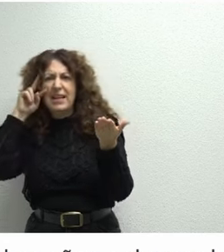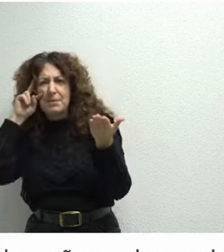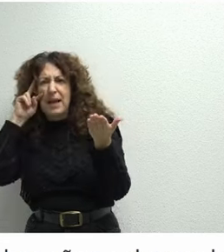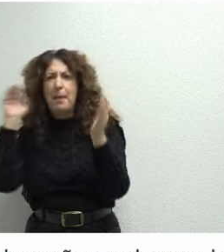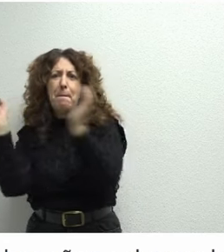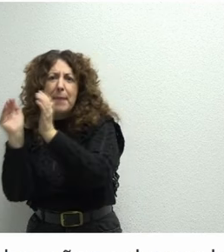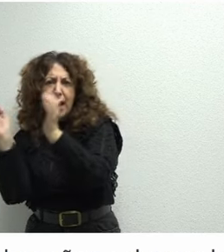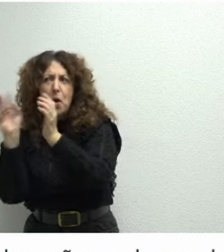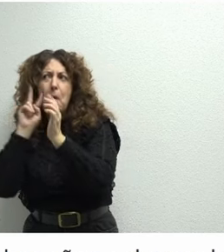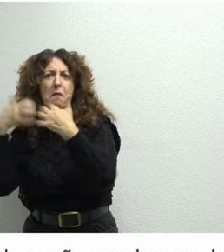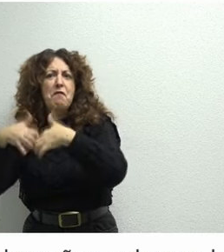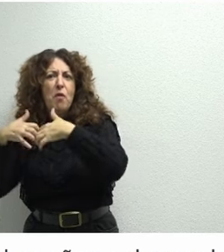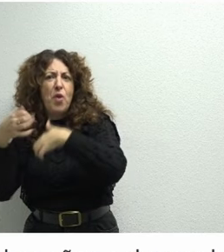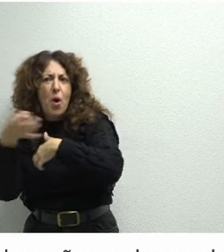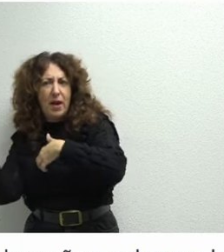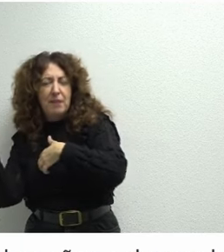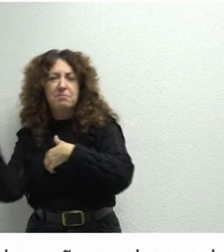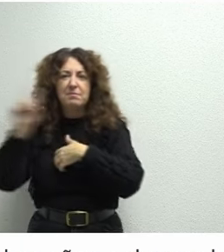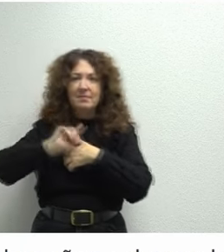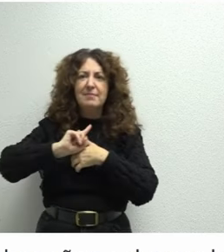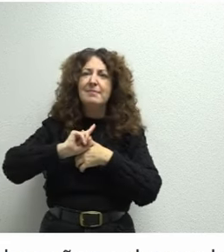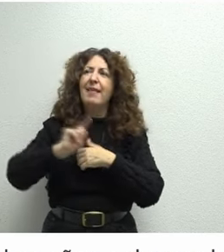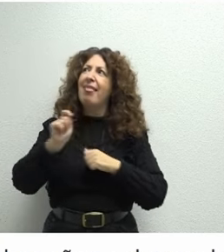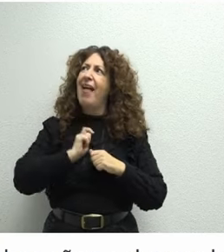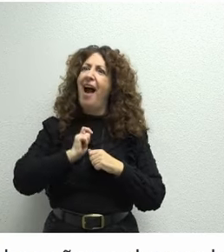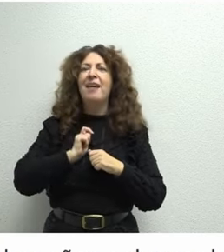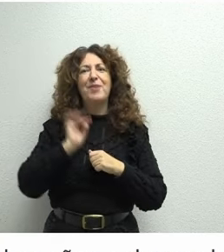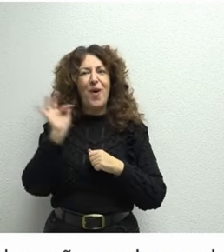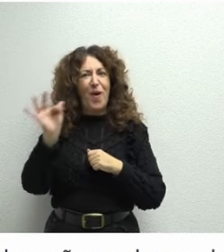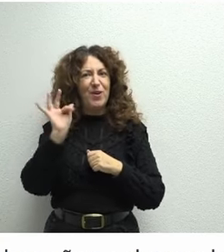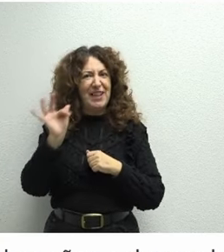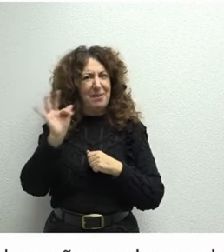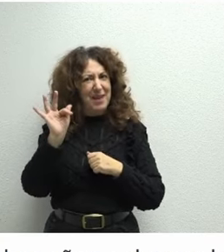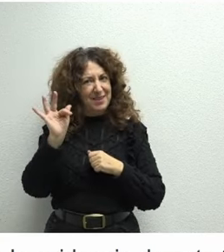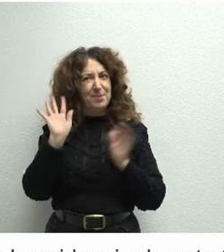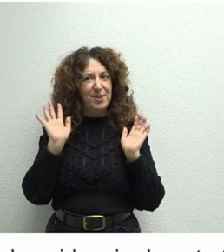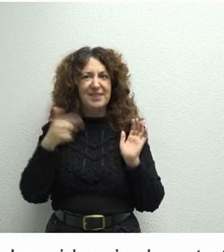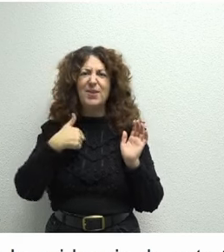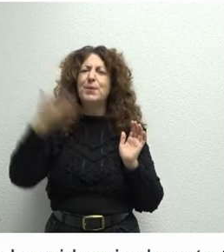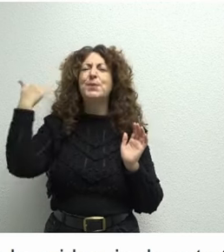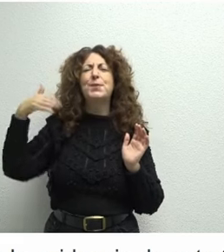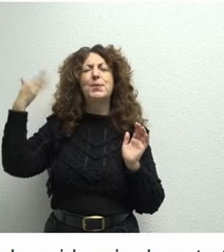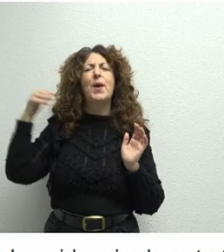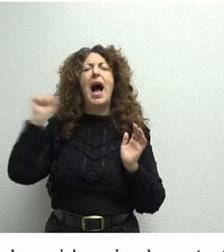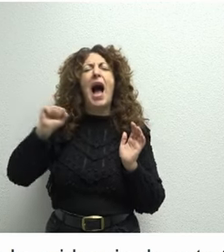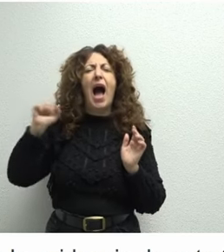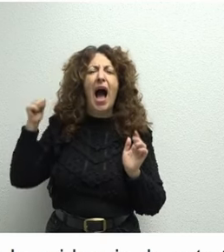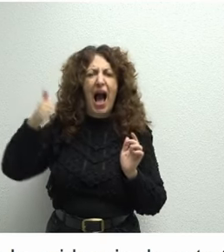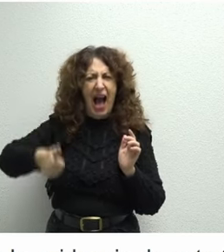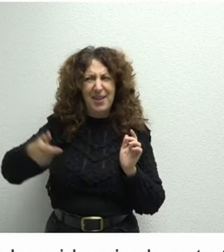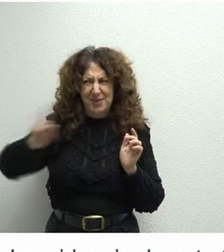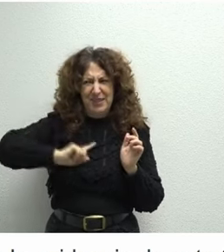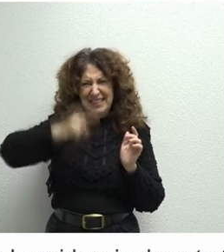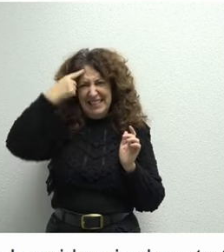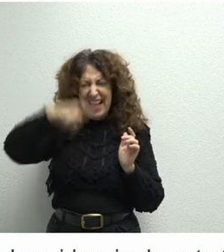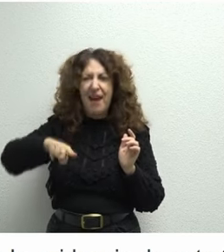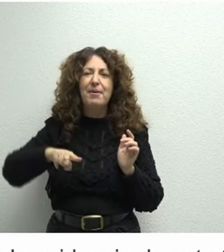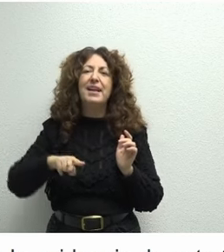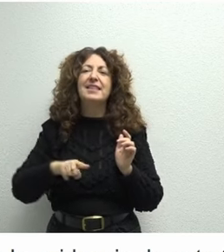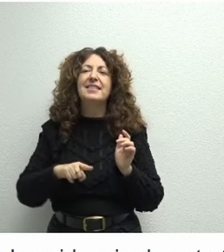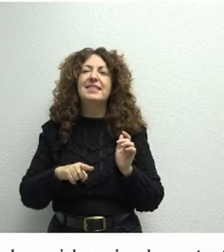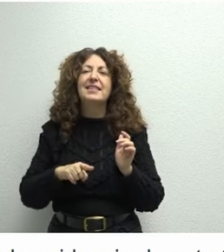micro están funcionando me llena de optimismo no es decir yo hace años como sab Pues bueno claro nuestra idea